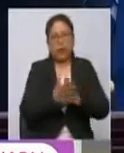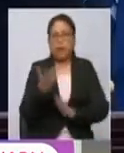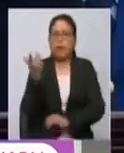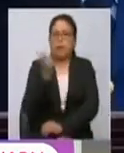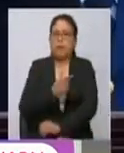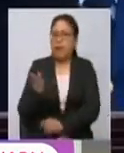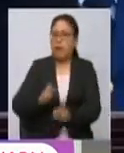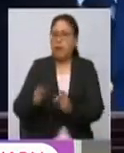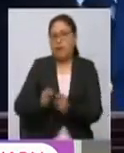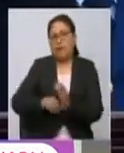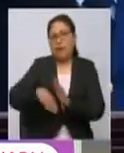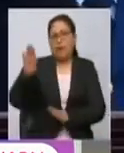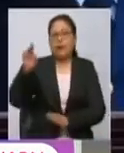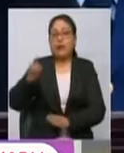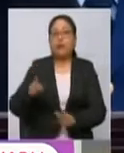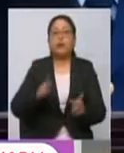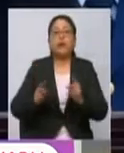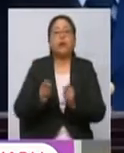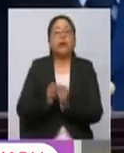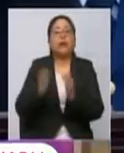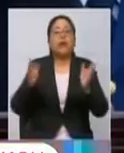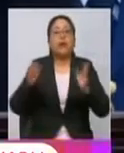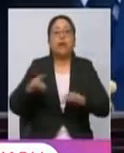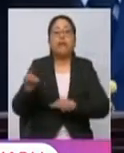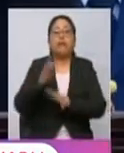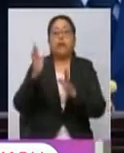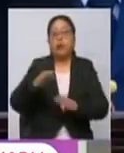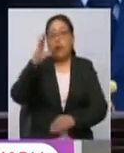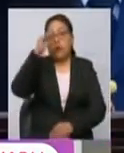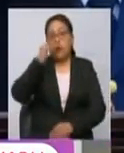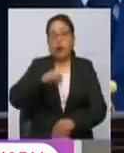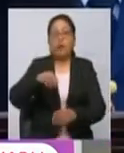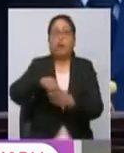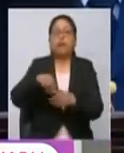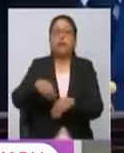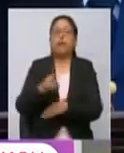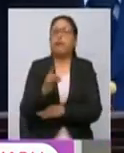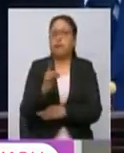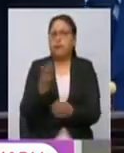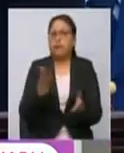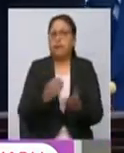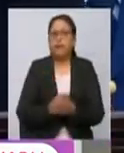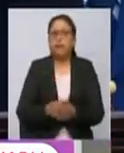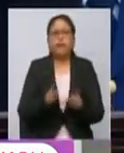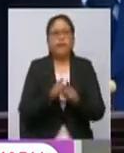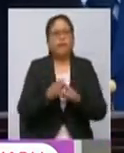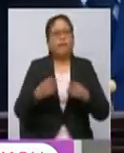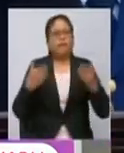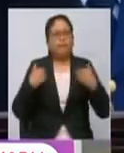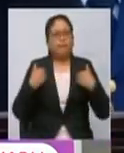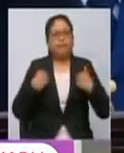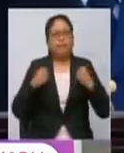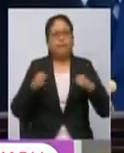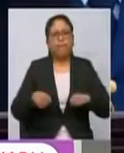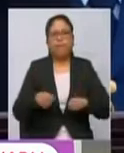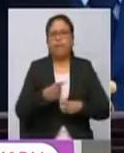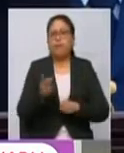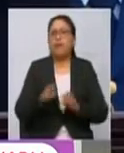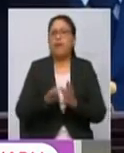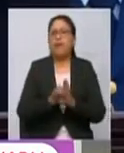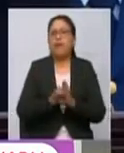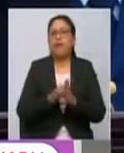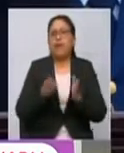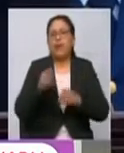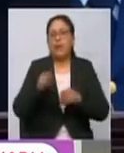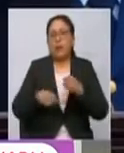a la mayor cantidad posible de bolivianas y bolivianos y tener, por lo tanto, menores probabilidades